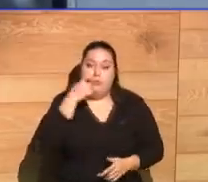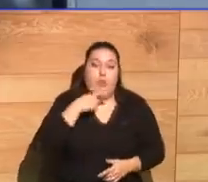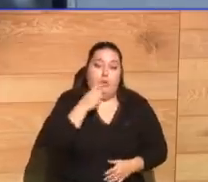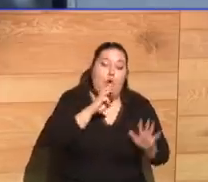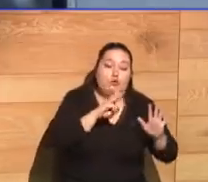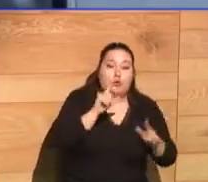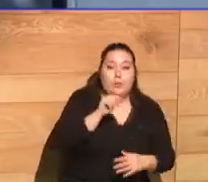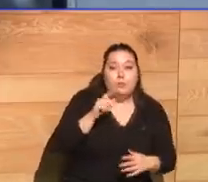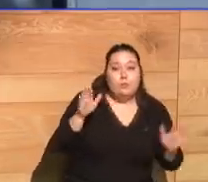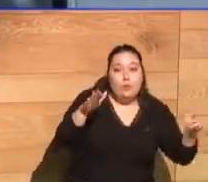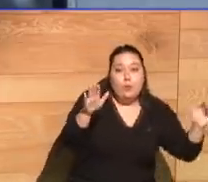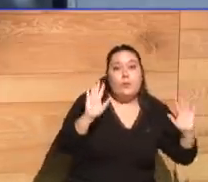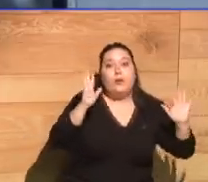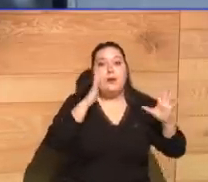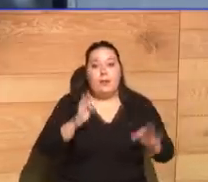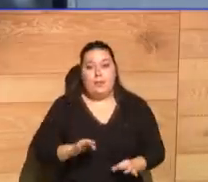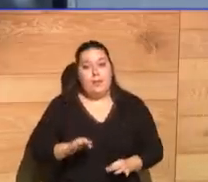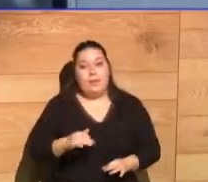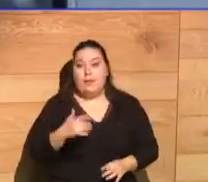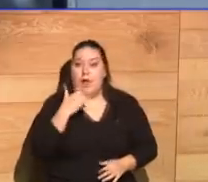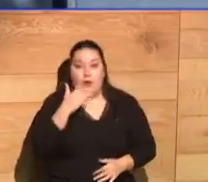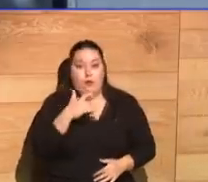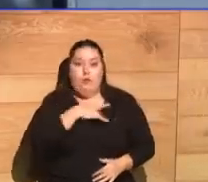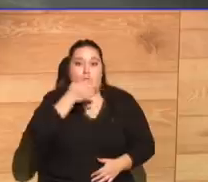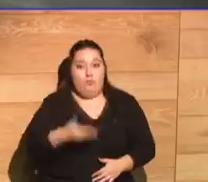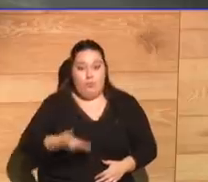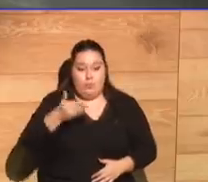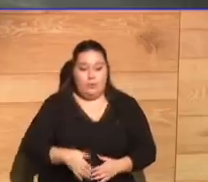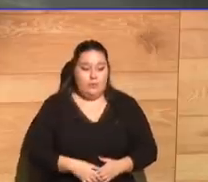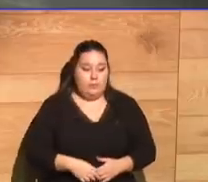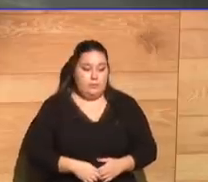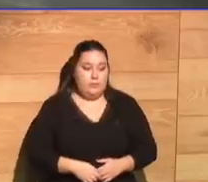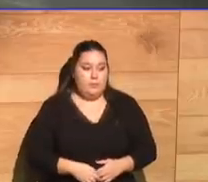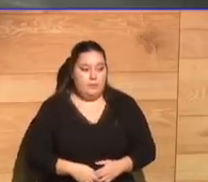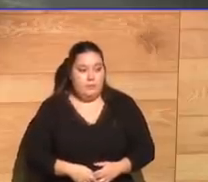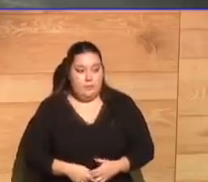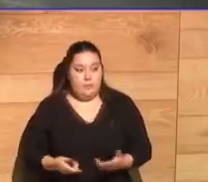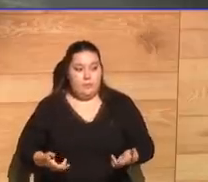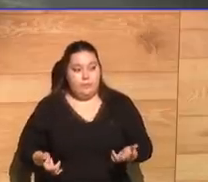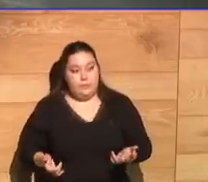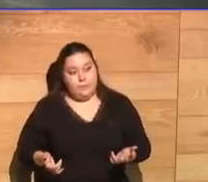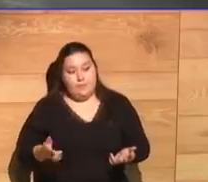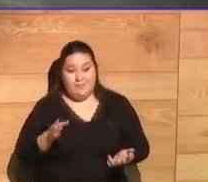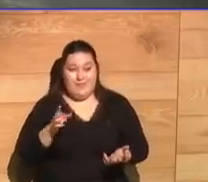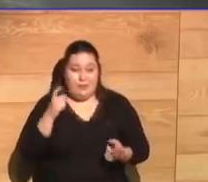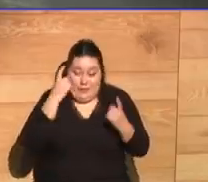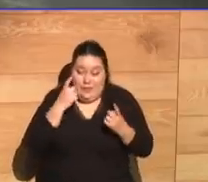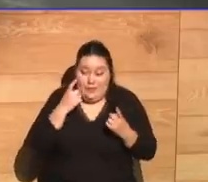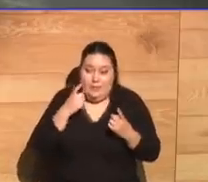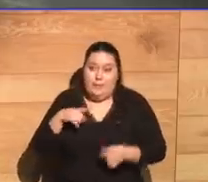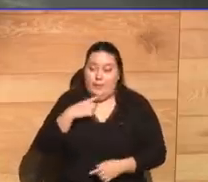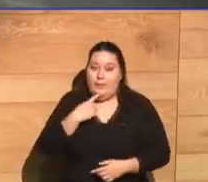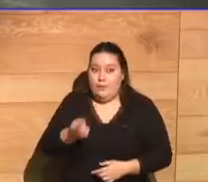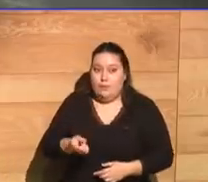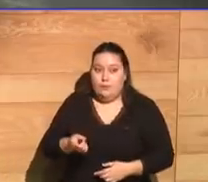sin embargo es el corazón de la historia. Lo cual, yo te he dicho que la escritura, porque es lo que intentaba deciros, que Donner tenía en la